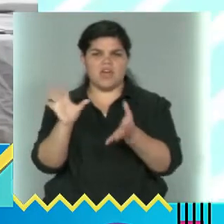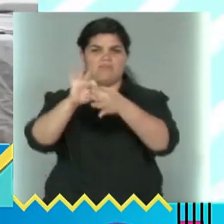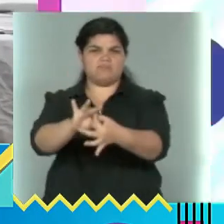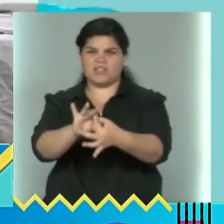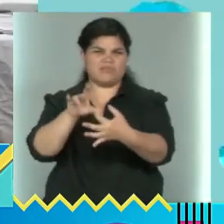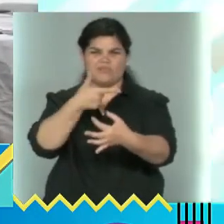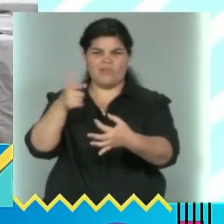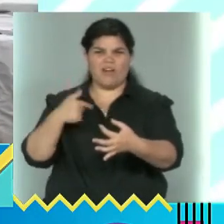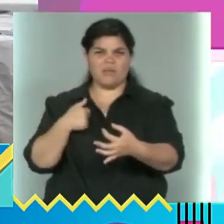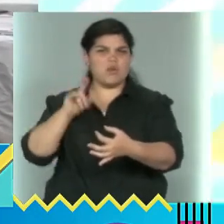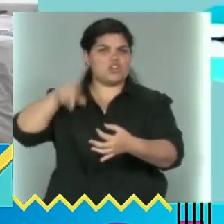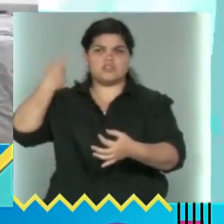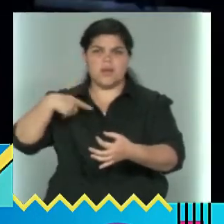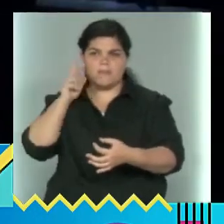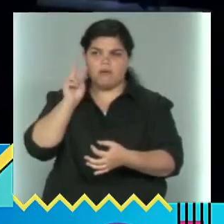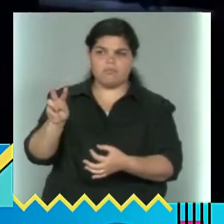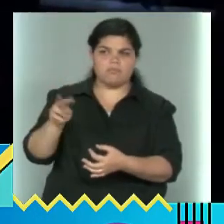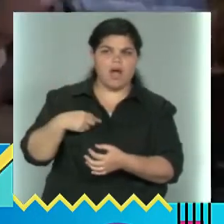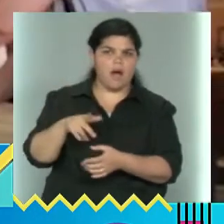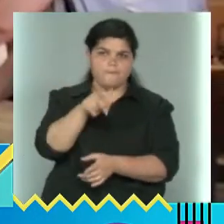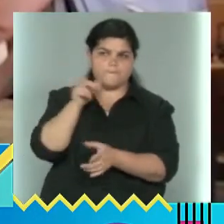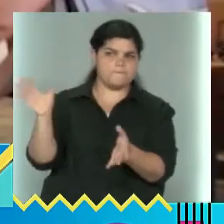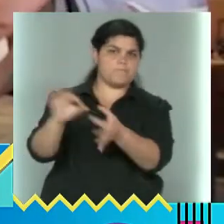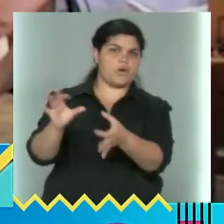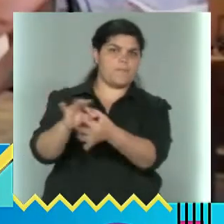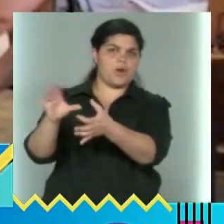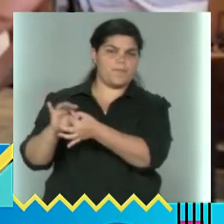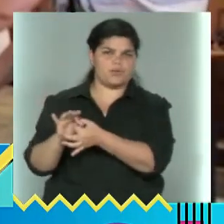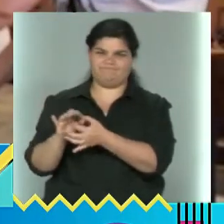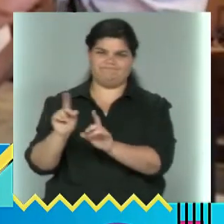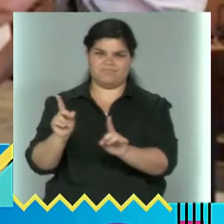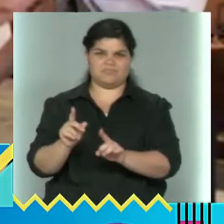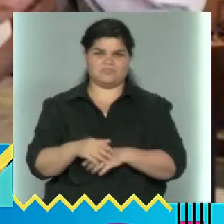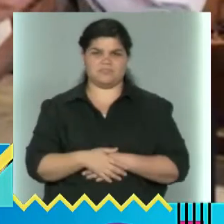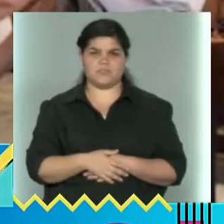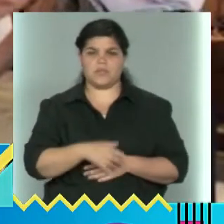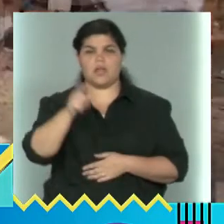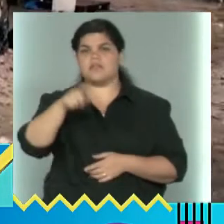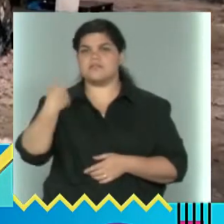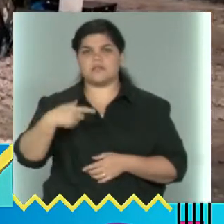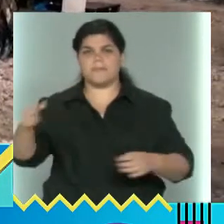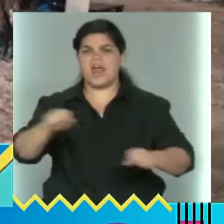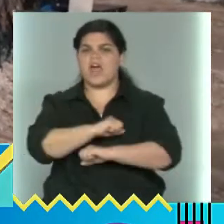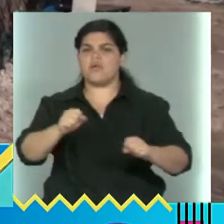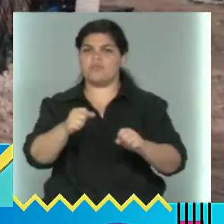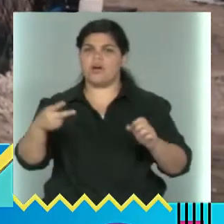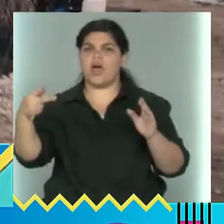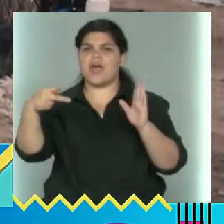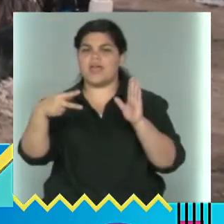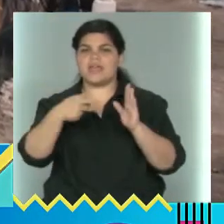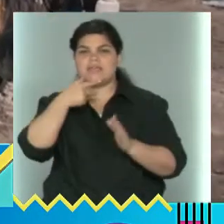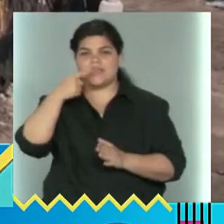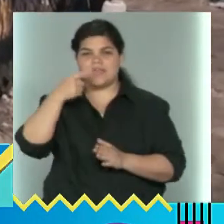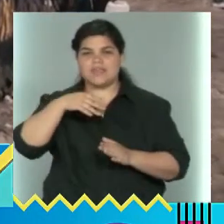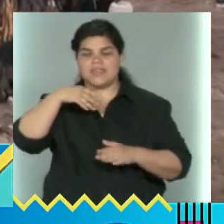conectado ni remotamente. La mayor cantidad de atentados del Estado Islámico ha sido contra los musulmanes,